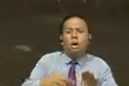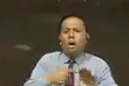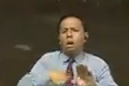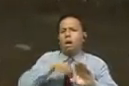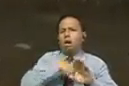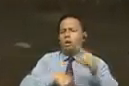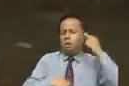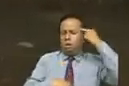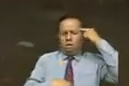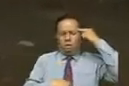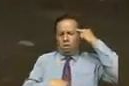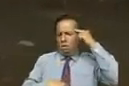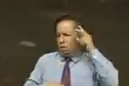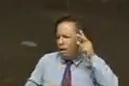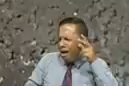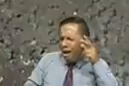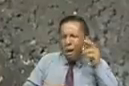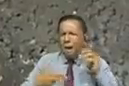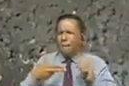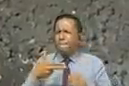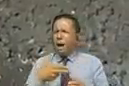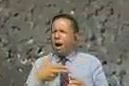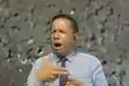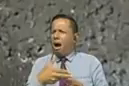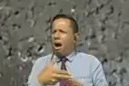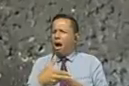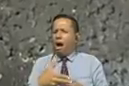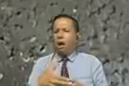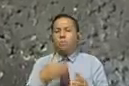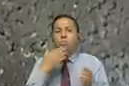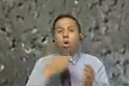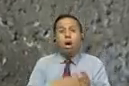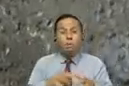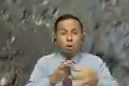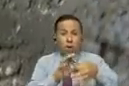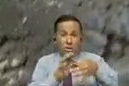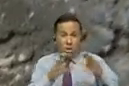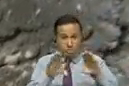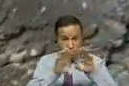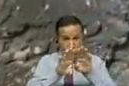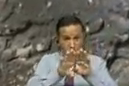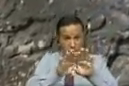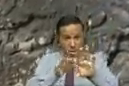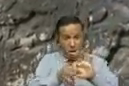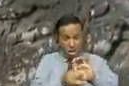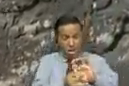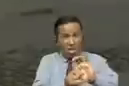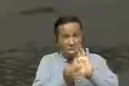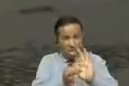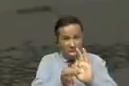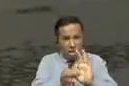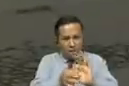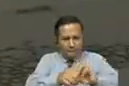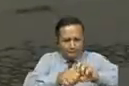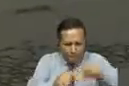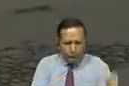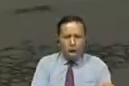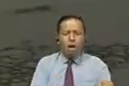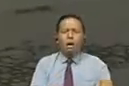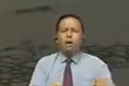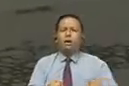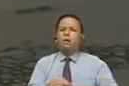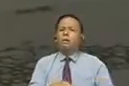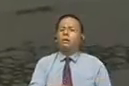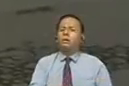elevó los nervios de todos. El candado me lo dañaron. En lo que se ha querido entrar el chico. El resto fue un